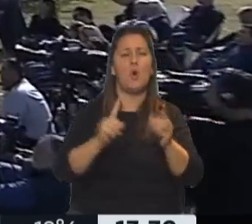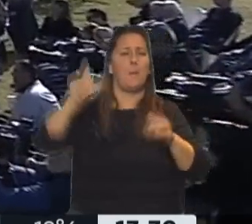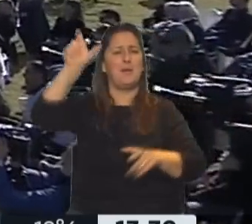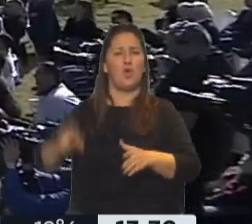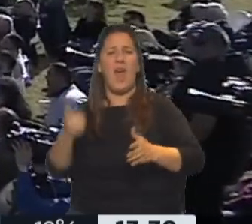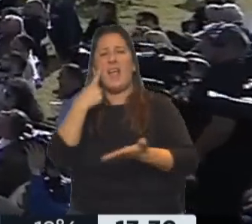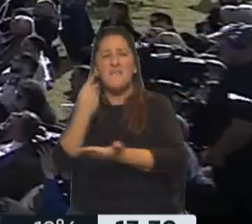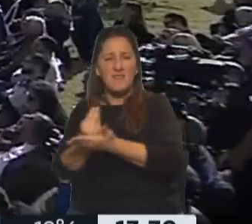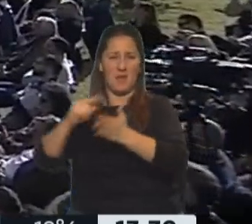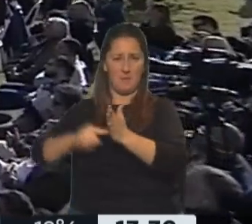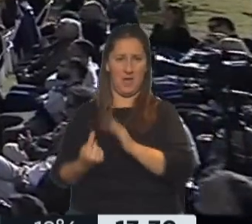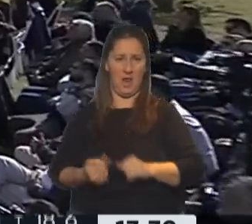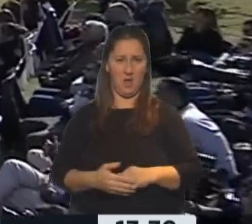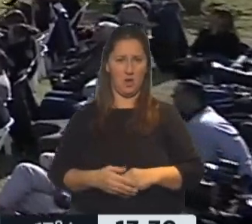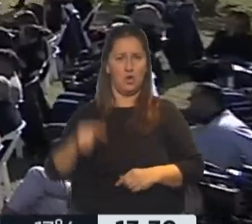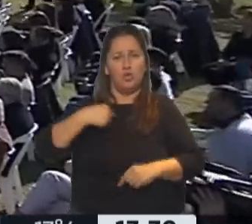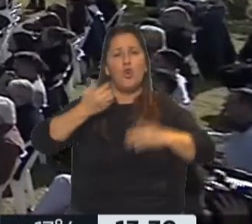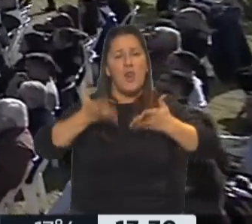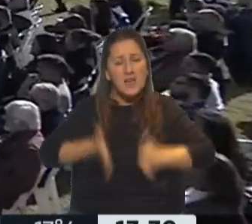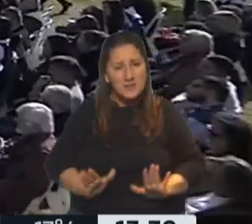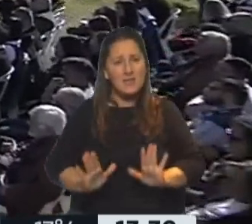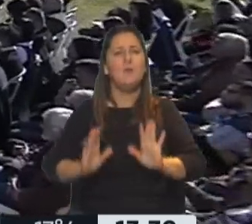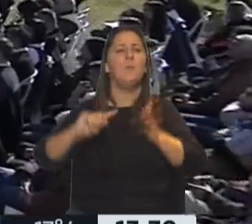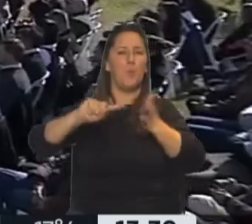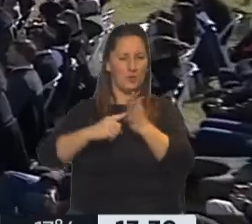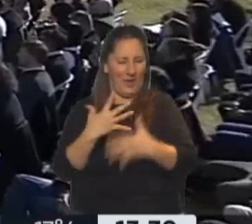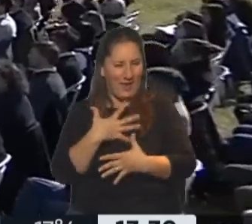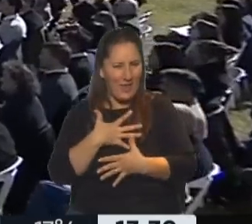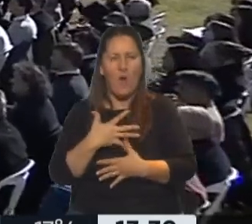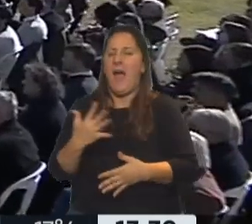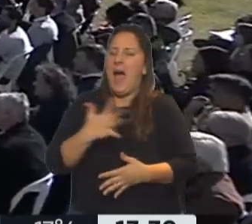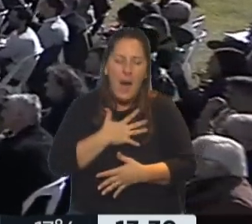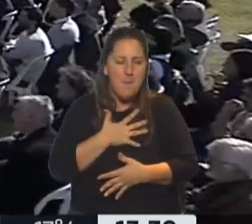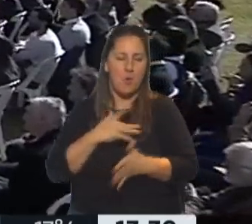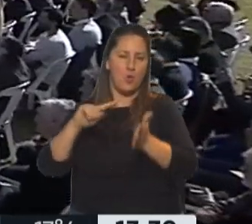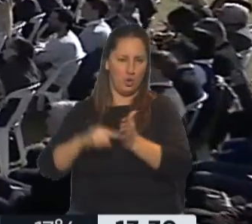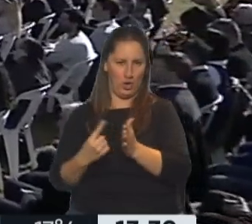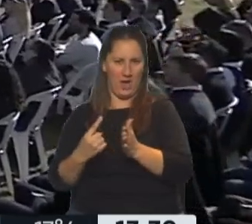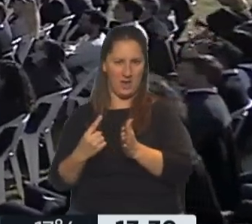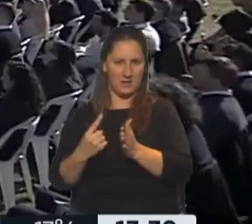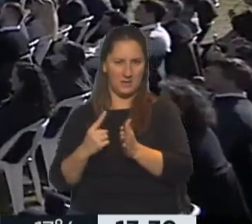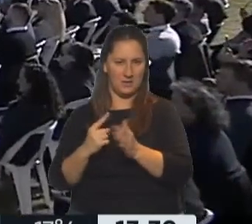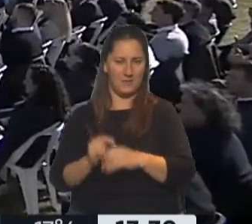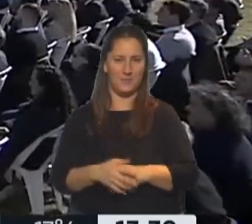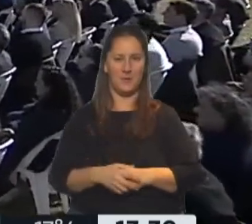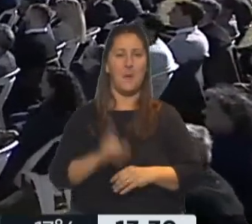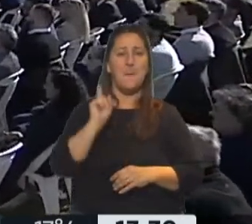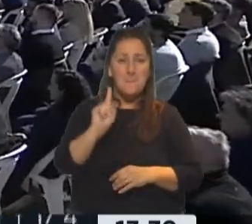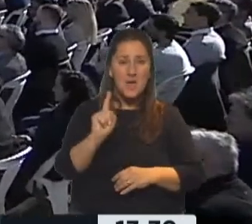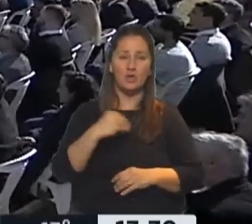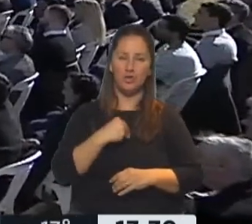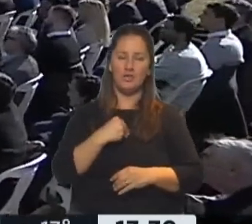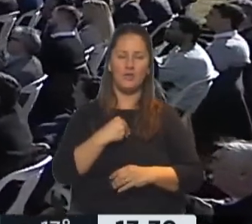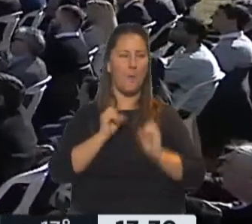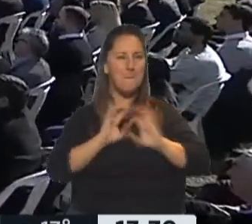porteño. Soy porteño, nací en mi querida ciudad de Buenos Aires. Amo a mi ciudad de Buenos Aires. Pero me siento